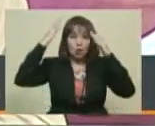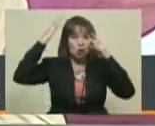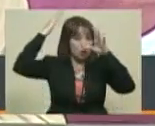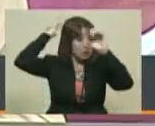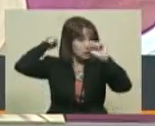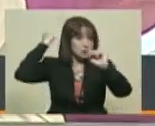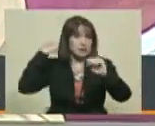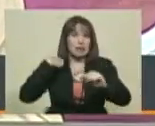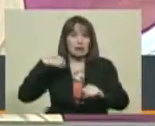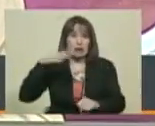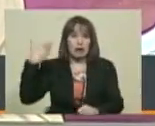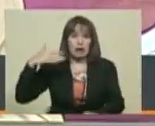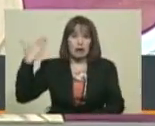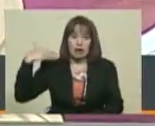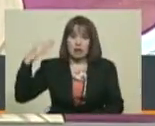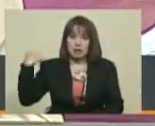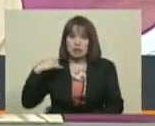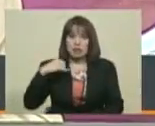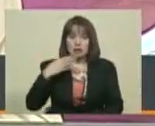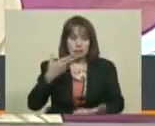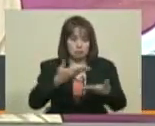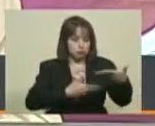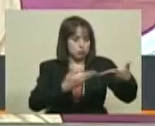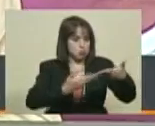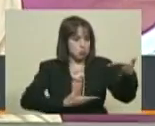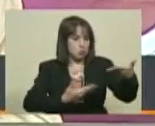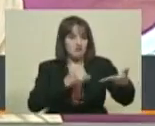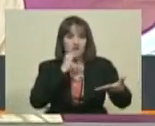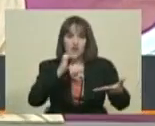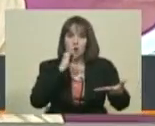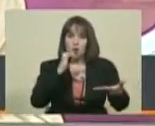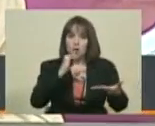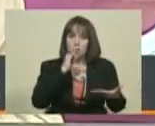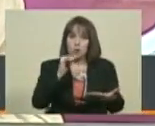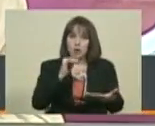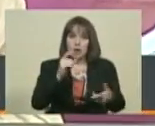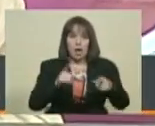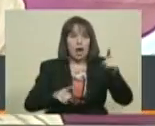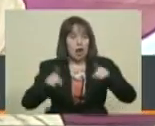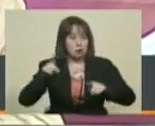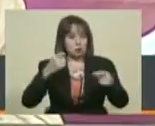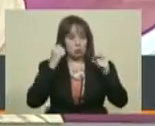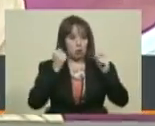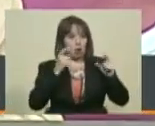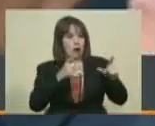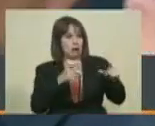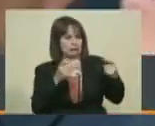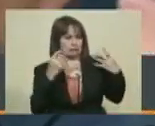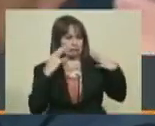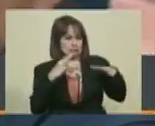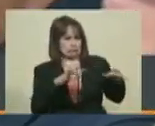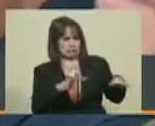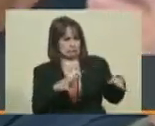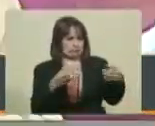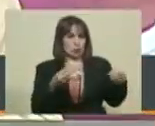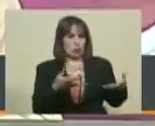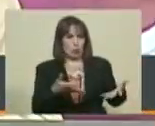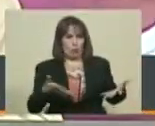manejó informes. Algunos parecían increíbles sobre el